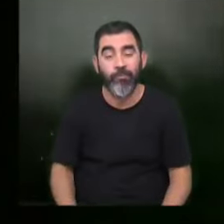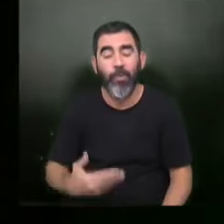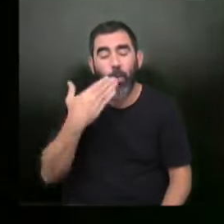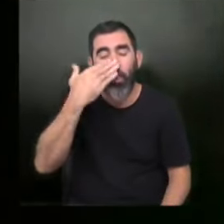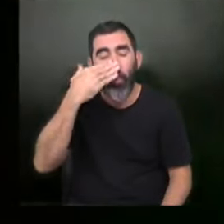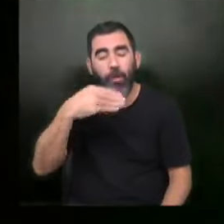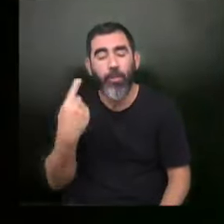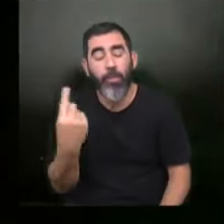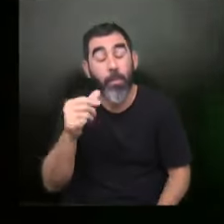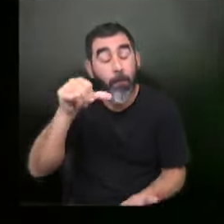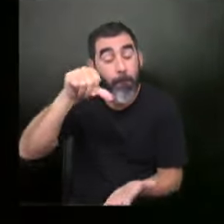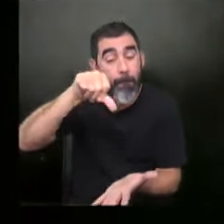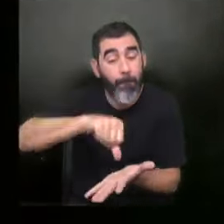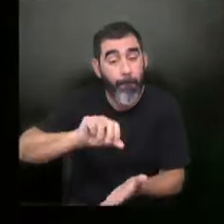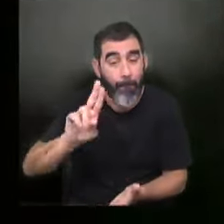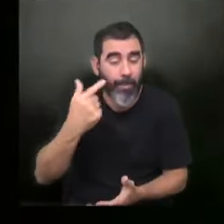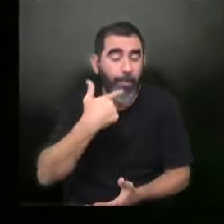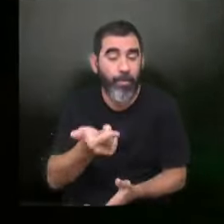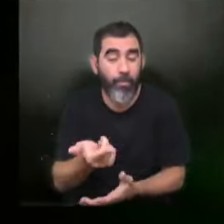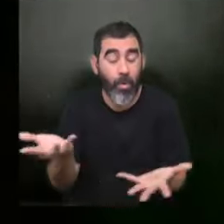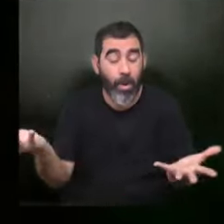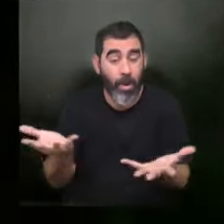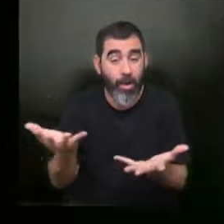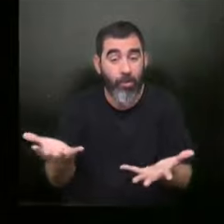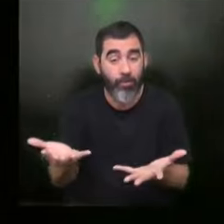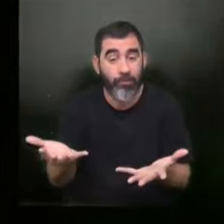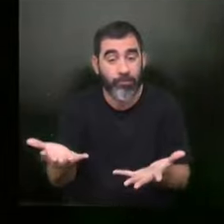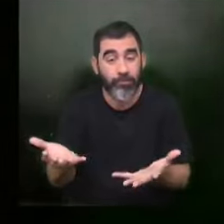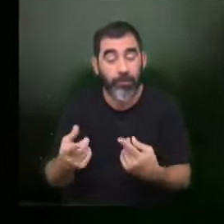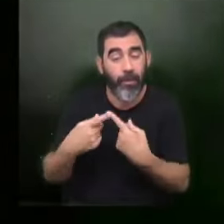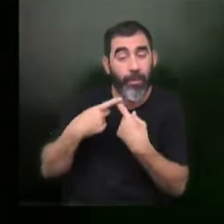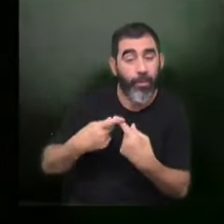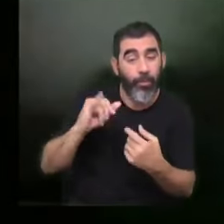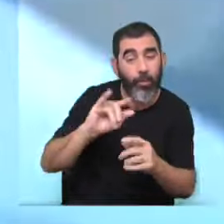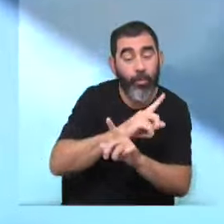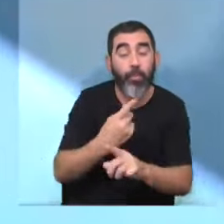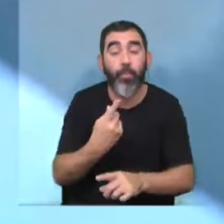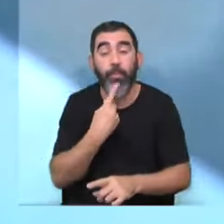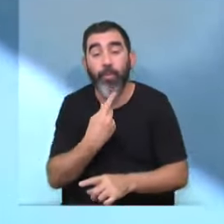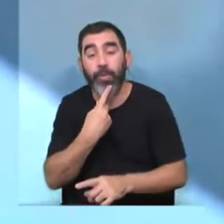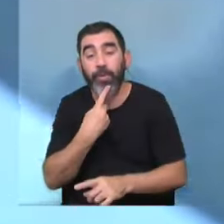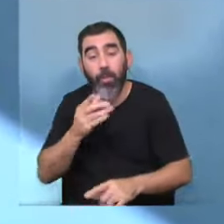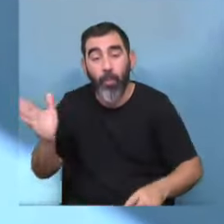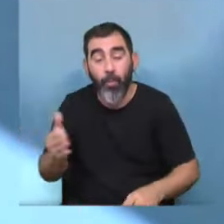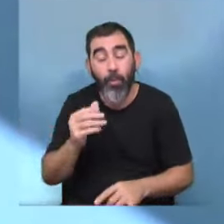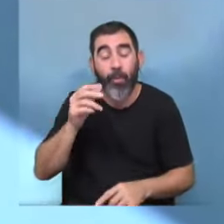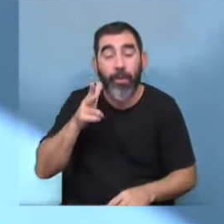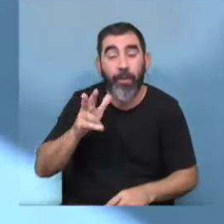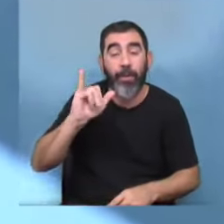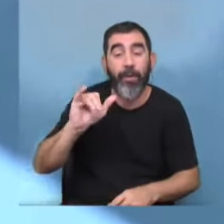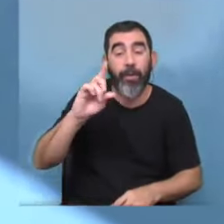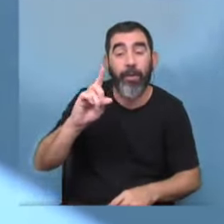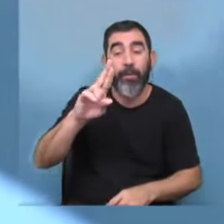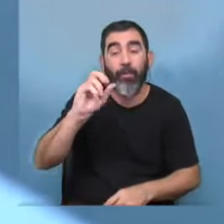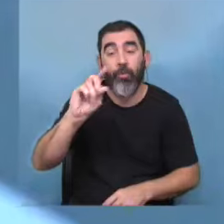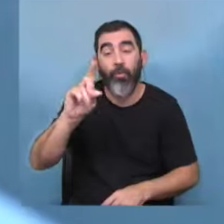minuto, en un país que Uruguay, ¿no?, que en este momento está viendo si discute políticas de producción de hidrógeno verde o no, que